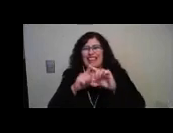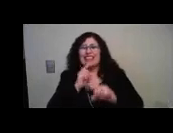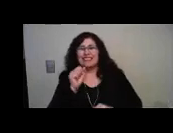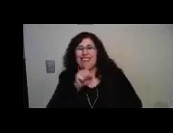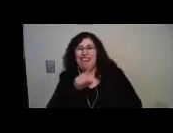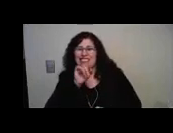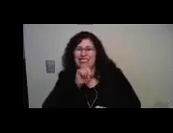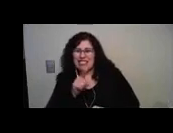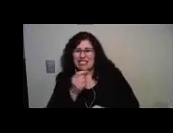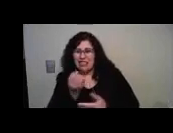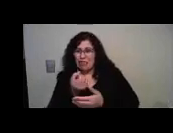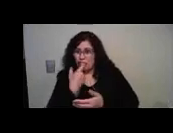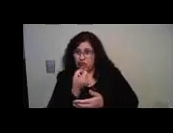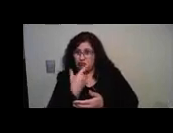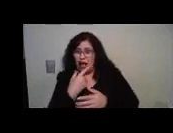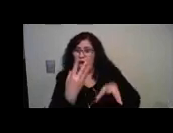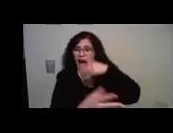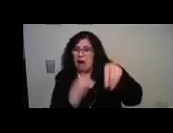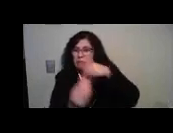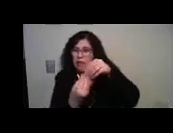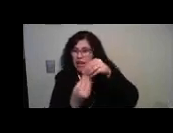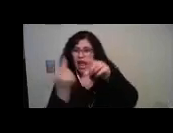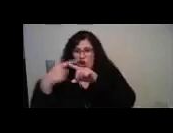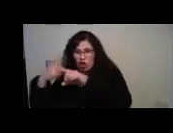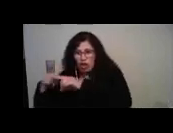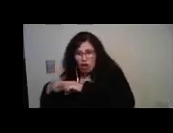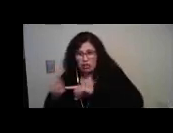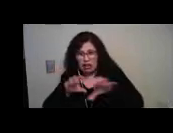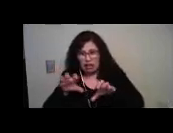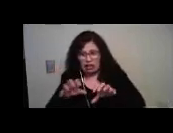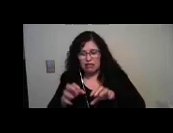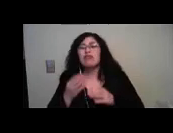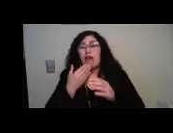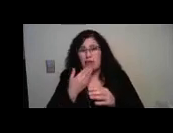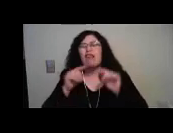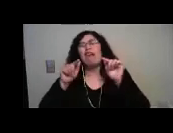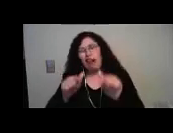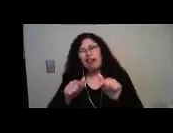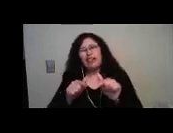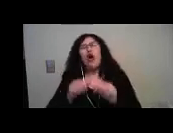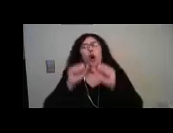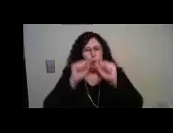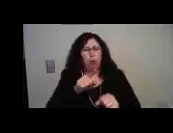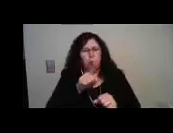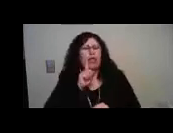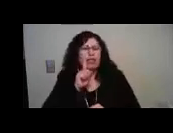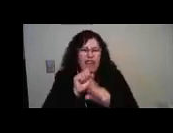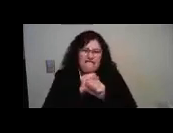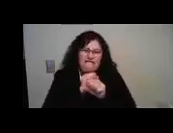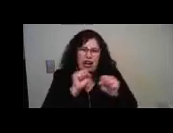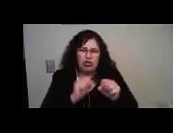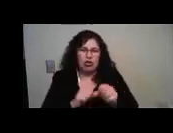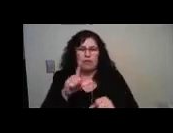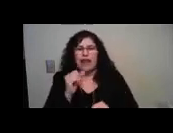las mezclan con otras más. Y la otra gran familia tiene que ver con los